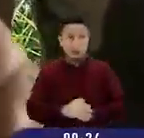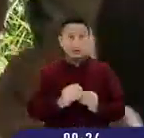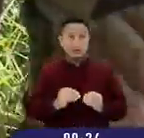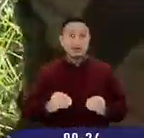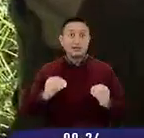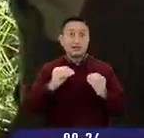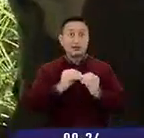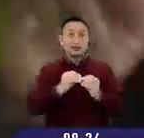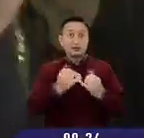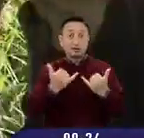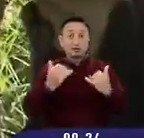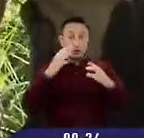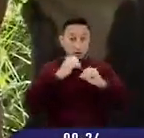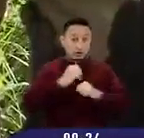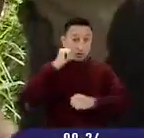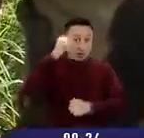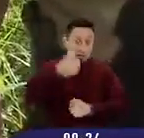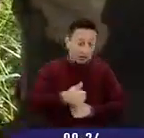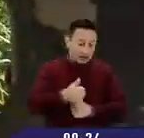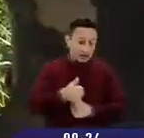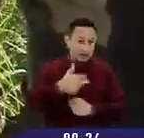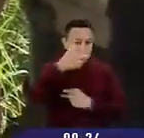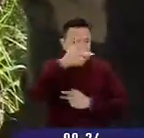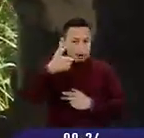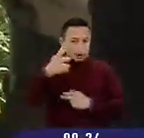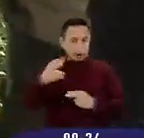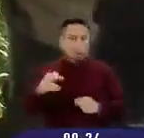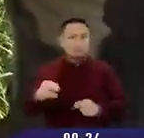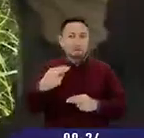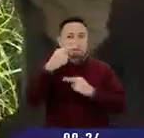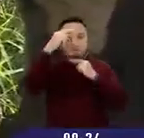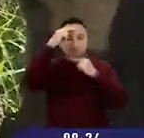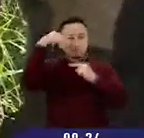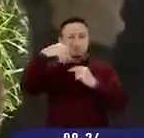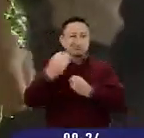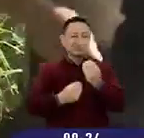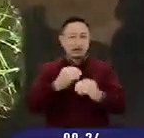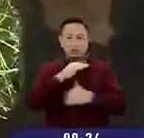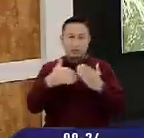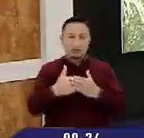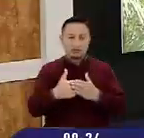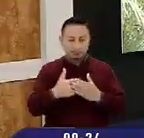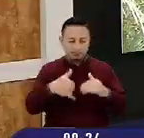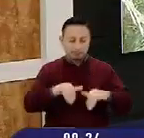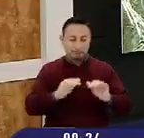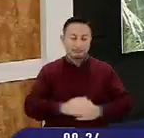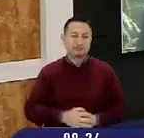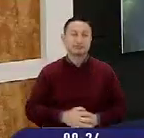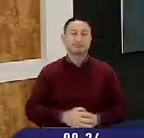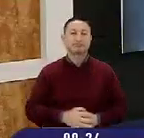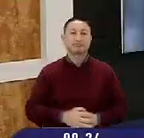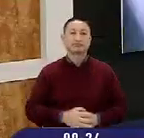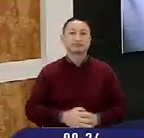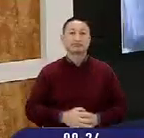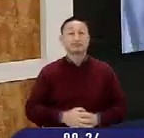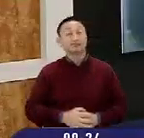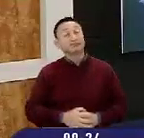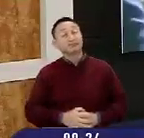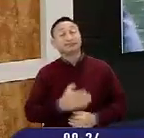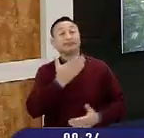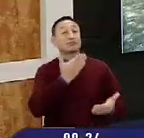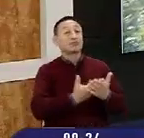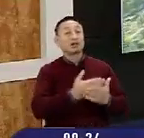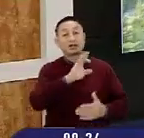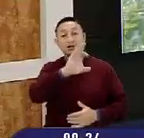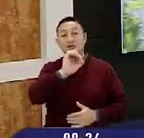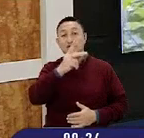día hoy en la noche y el día de mañana un reportaje especial de todo este recorrido. Volvemos, muy buenos días. Ah, yo recuerdo, gracias, don Topo.